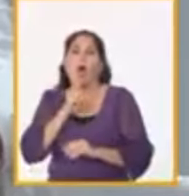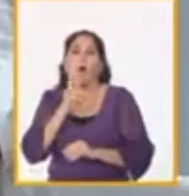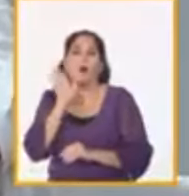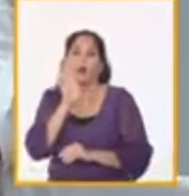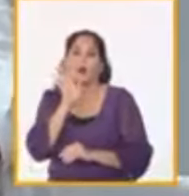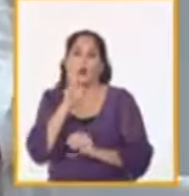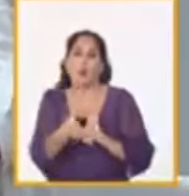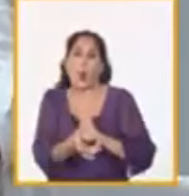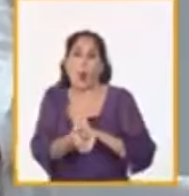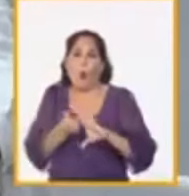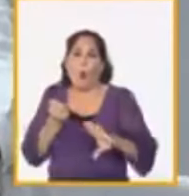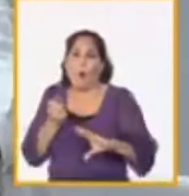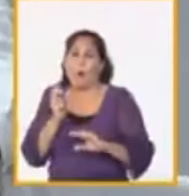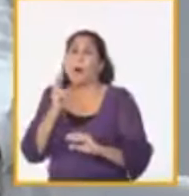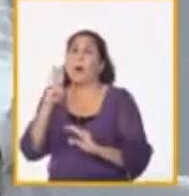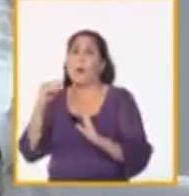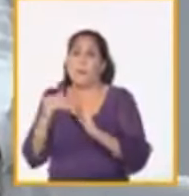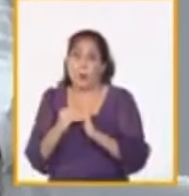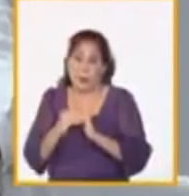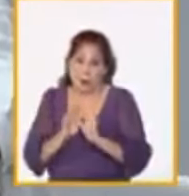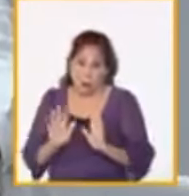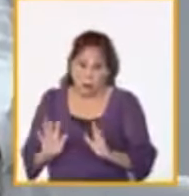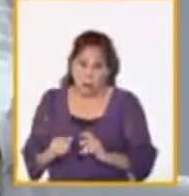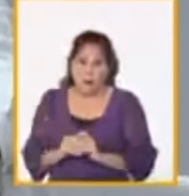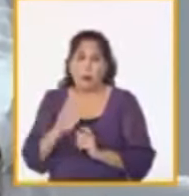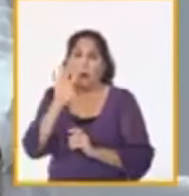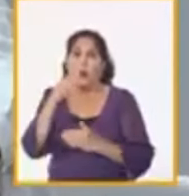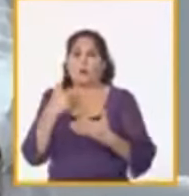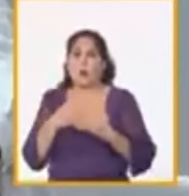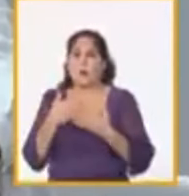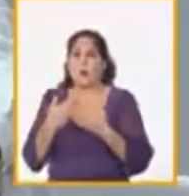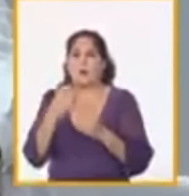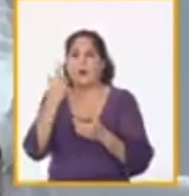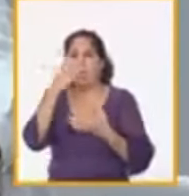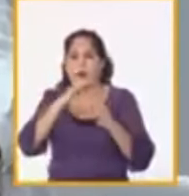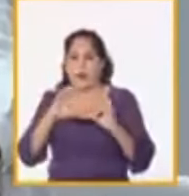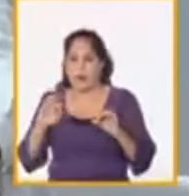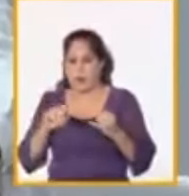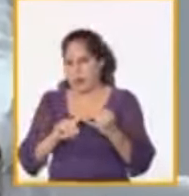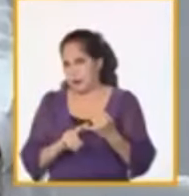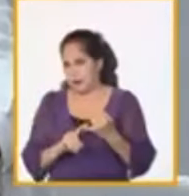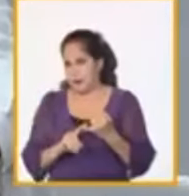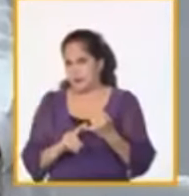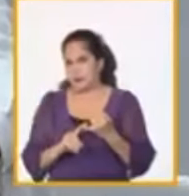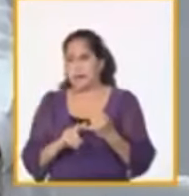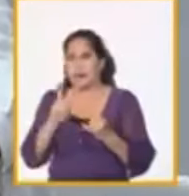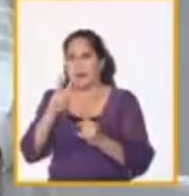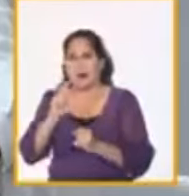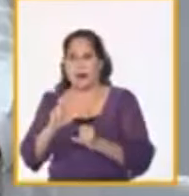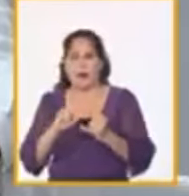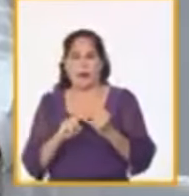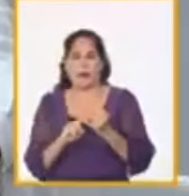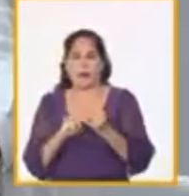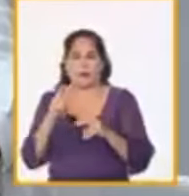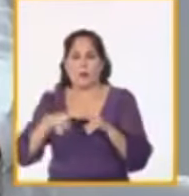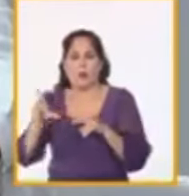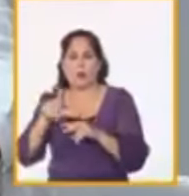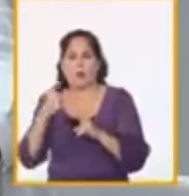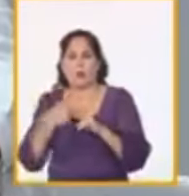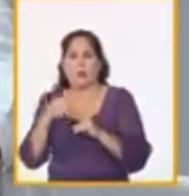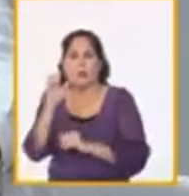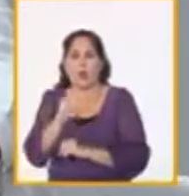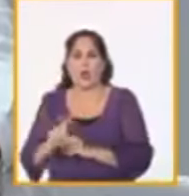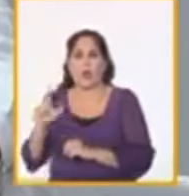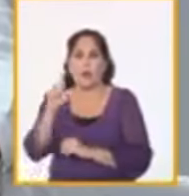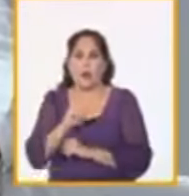hay operarios que ganan 2.900 pesos. Hay cuatro empresas, Artemisa, Villa Clara, Holguín y Camagüey, que